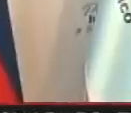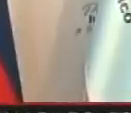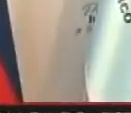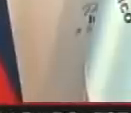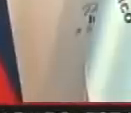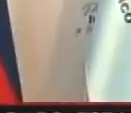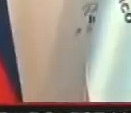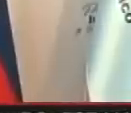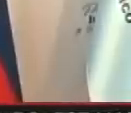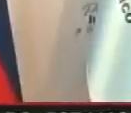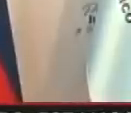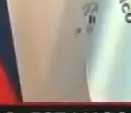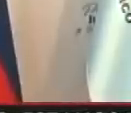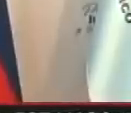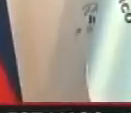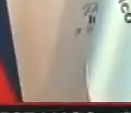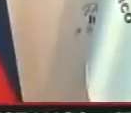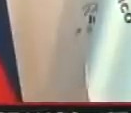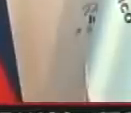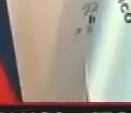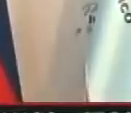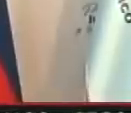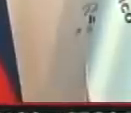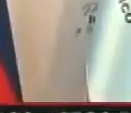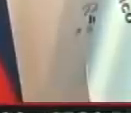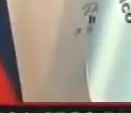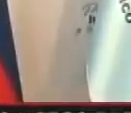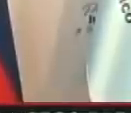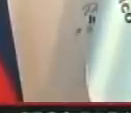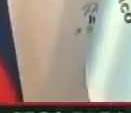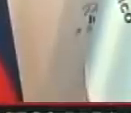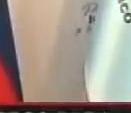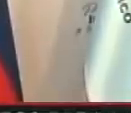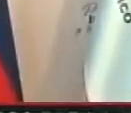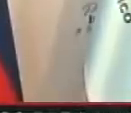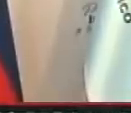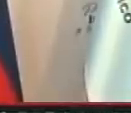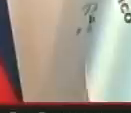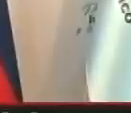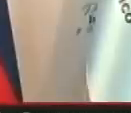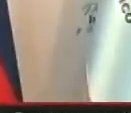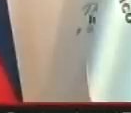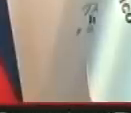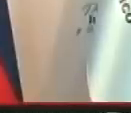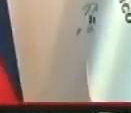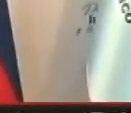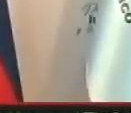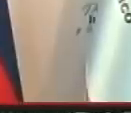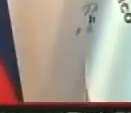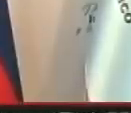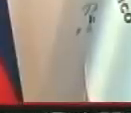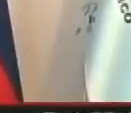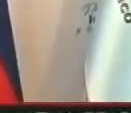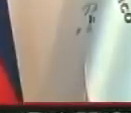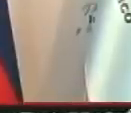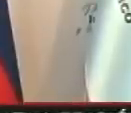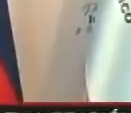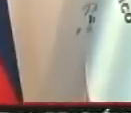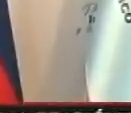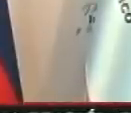potencias extranjeras. Porque casi siempre estos anuncios, este sujeto a quien